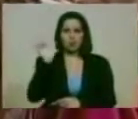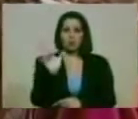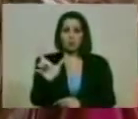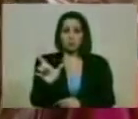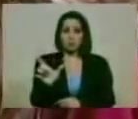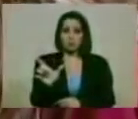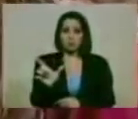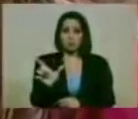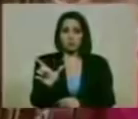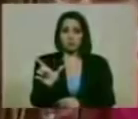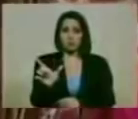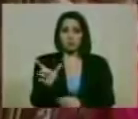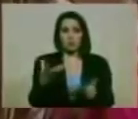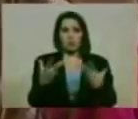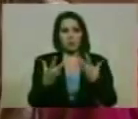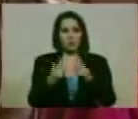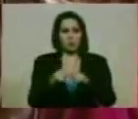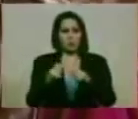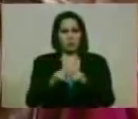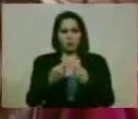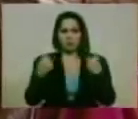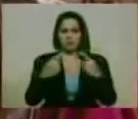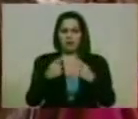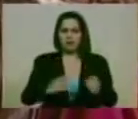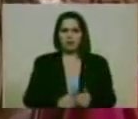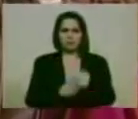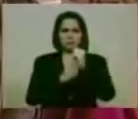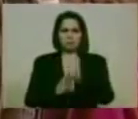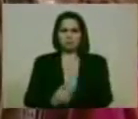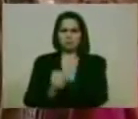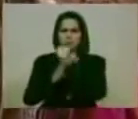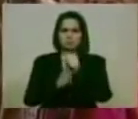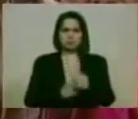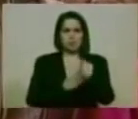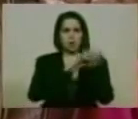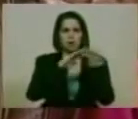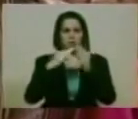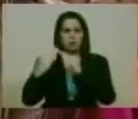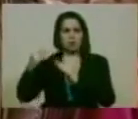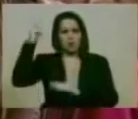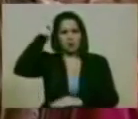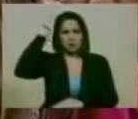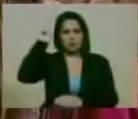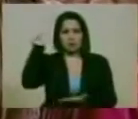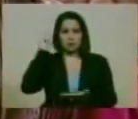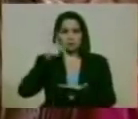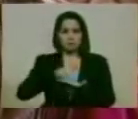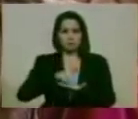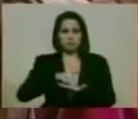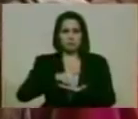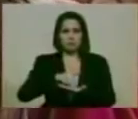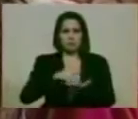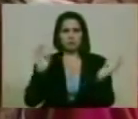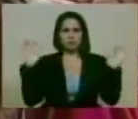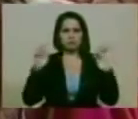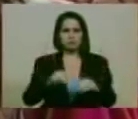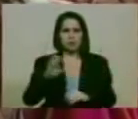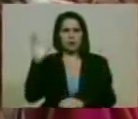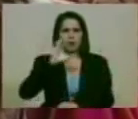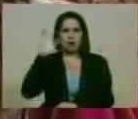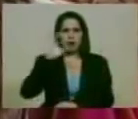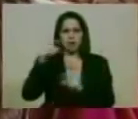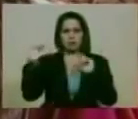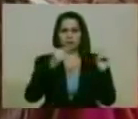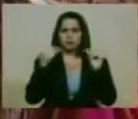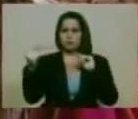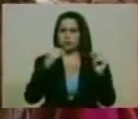de Venezuela, los distintos representantes de los pueblos y comunidades indígenas nos dimos cita en la ciudad de Caracas. Para discutir y